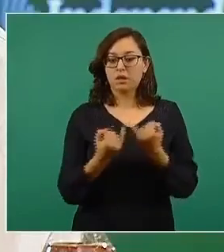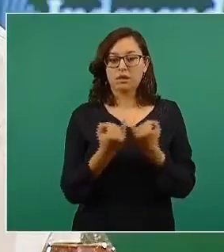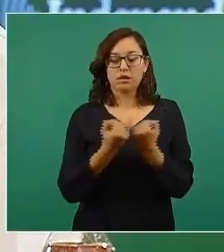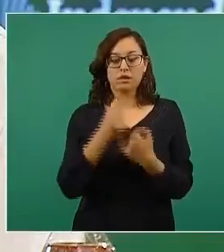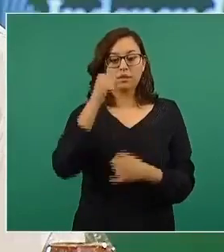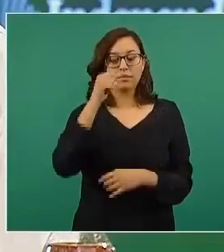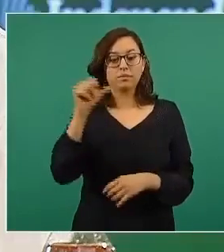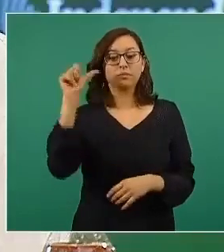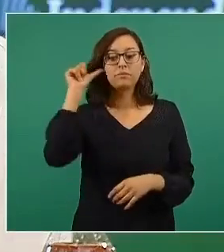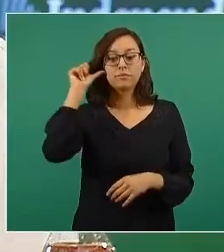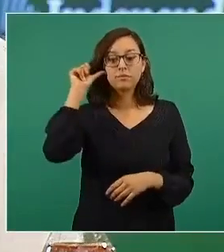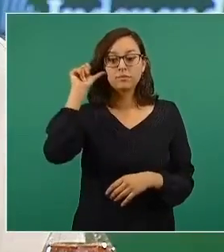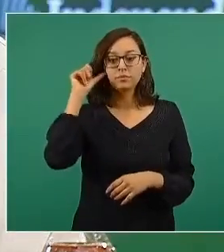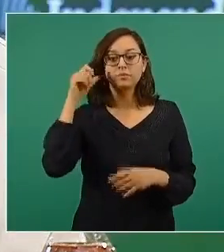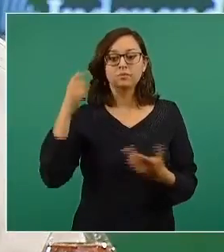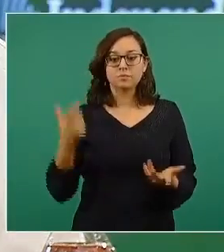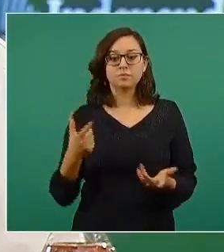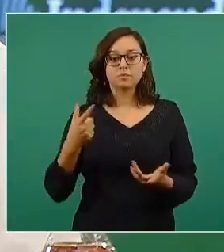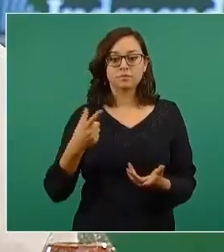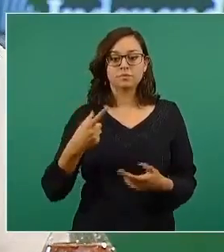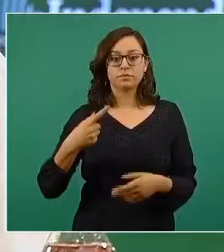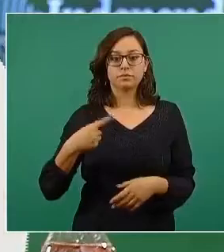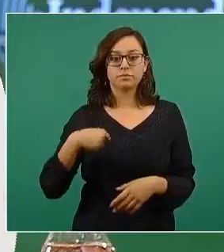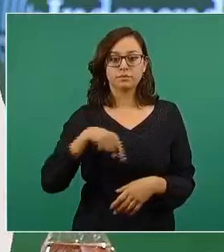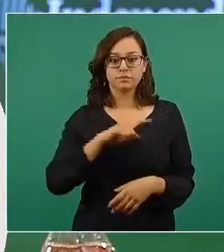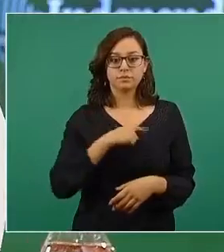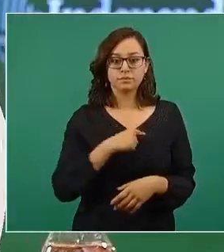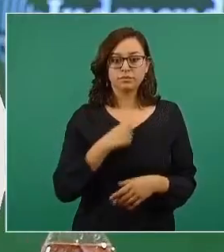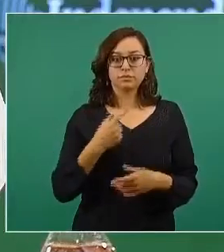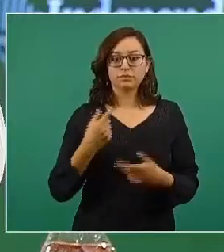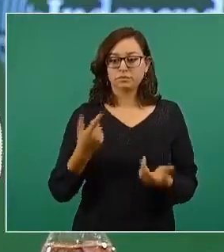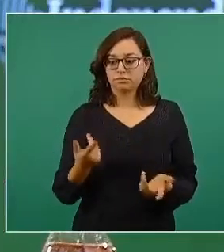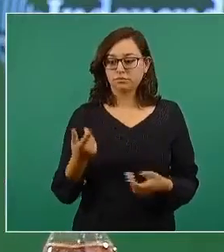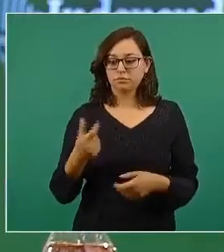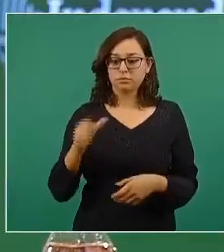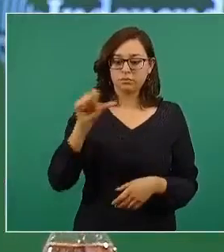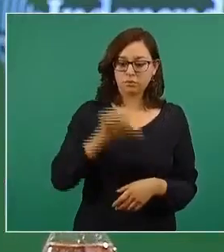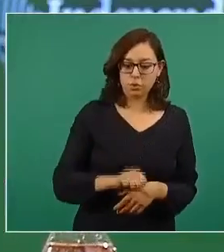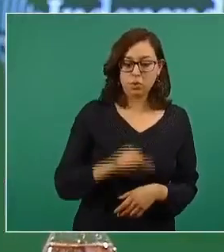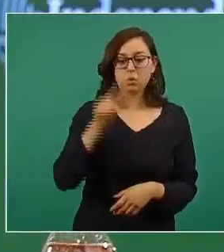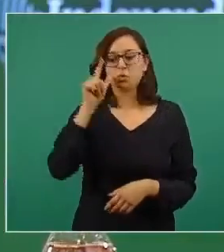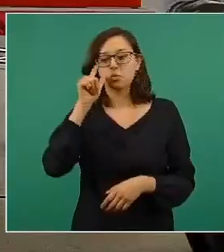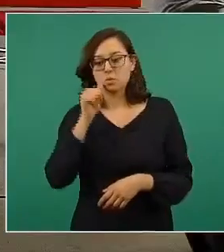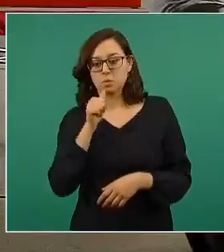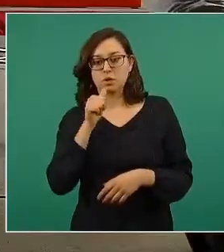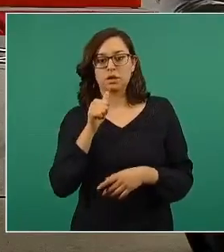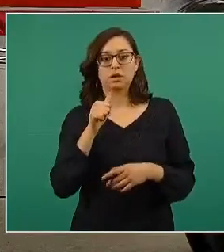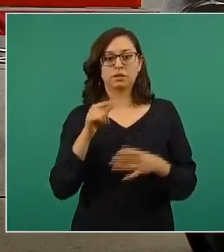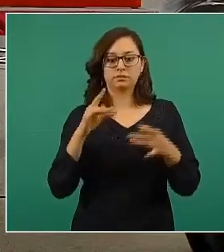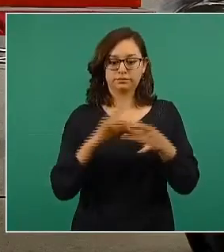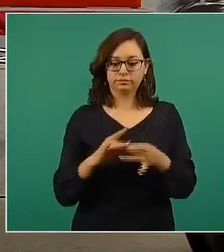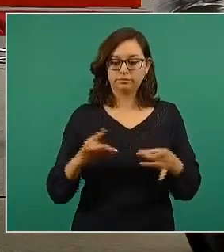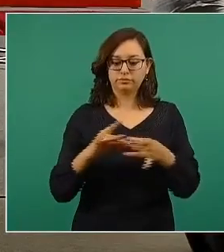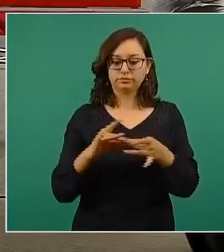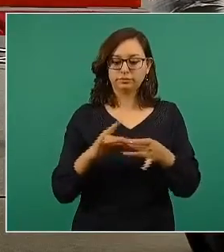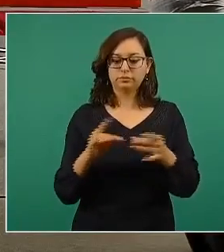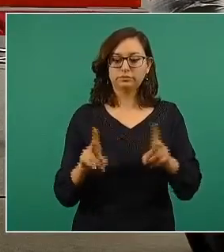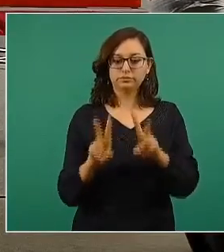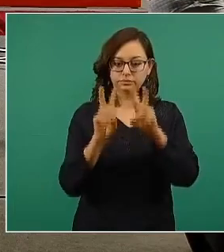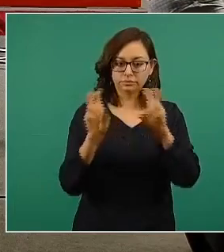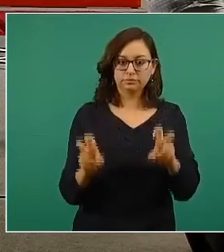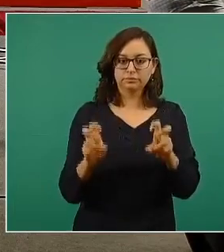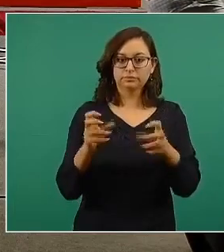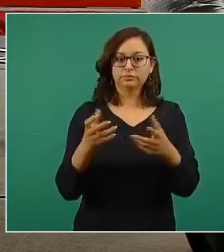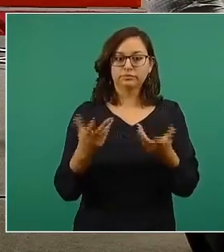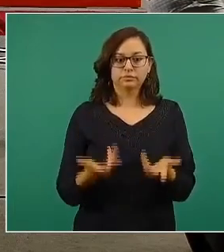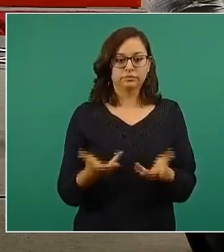tener nuestro primero de 2 días de cierre de la secuencia de la temporada de la conferencia